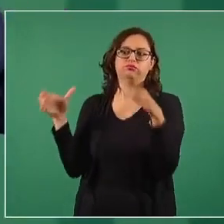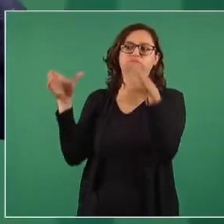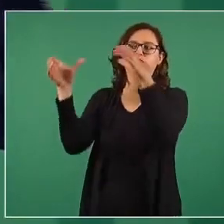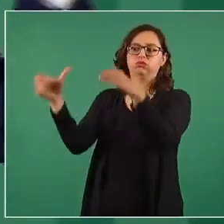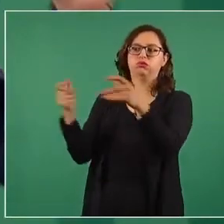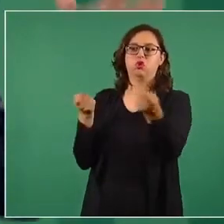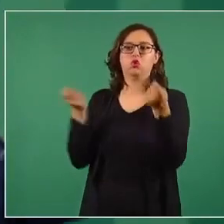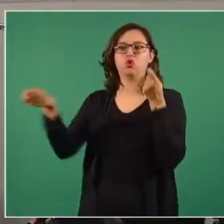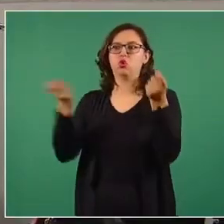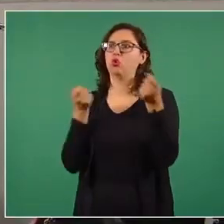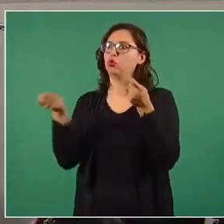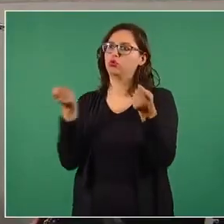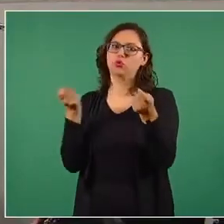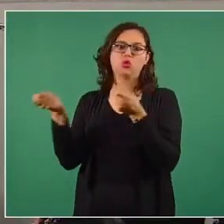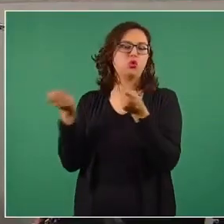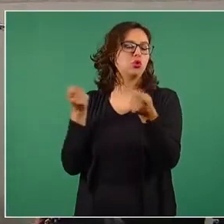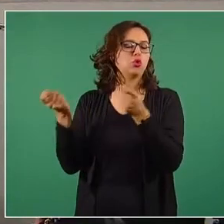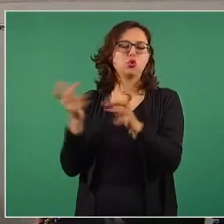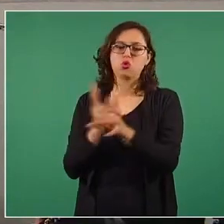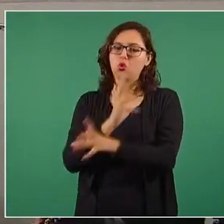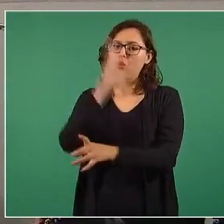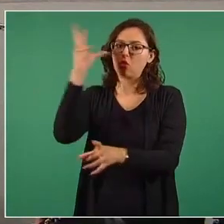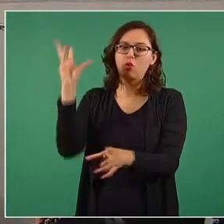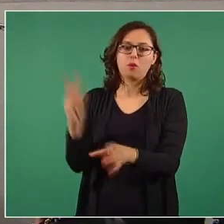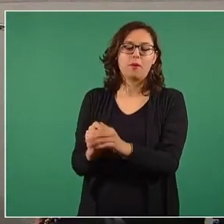eran los que controlaban